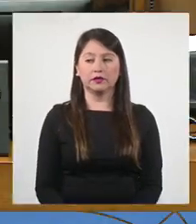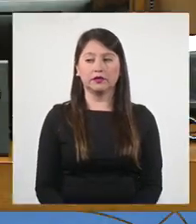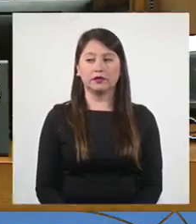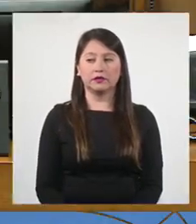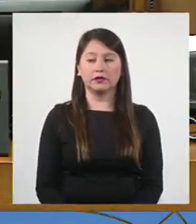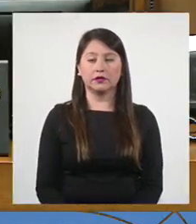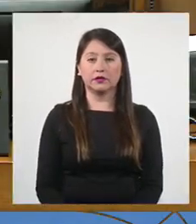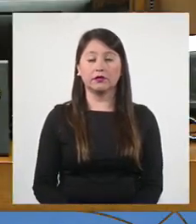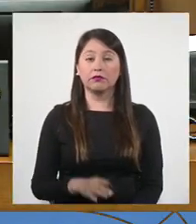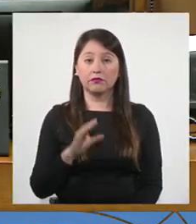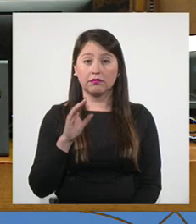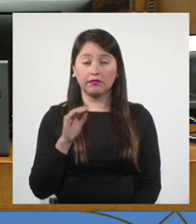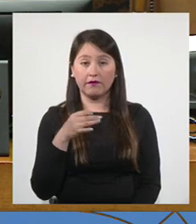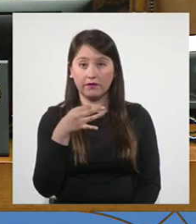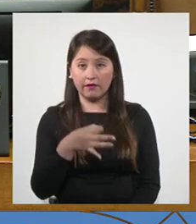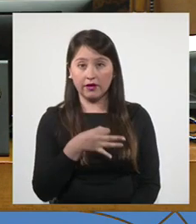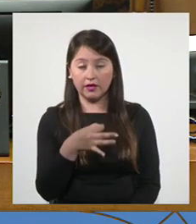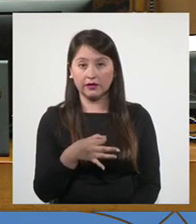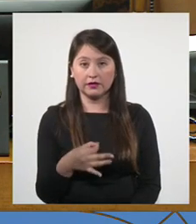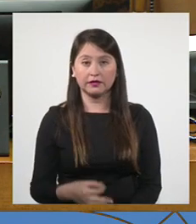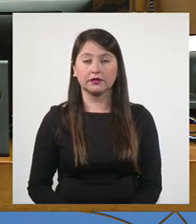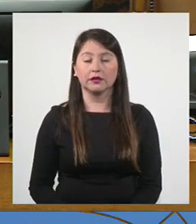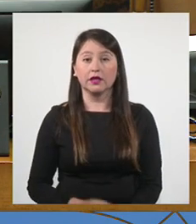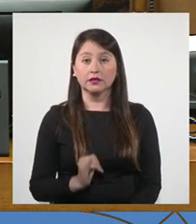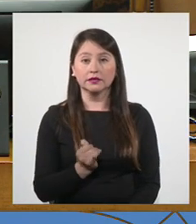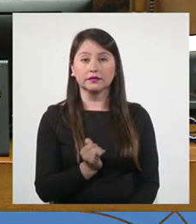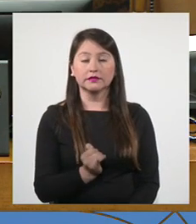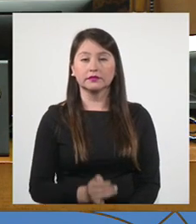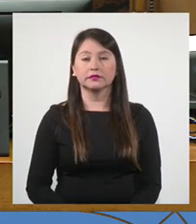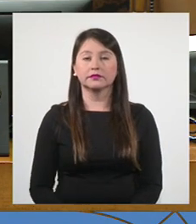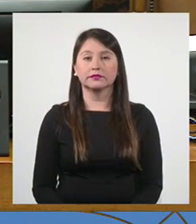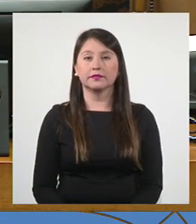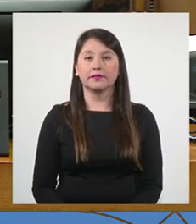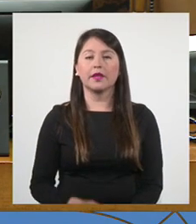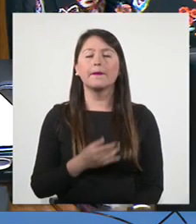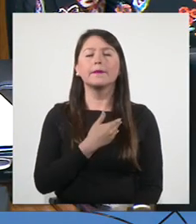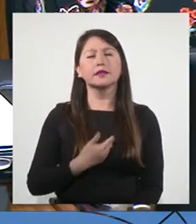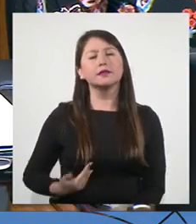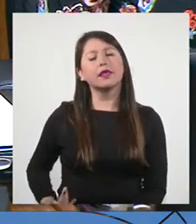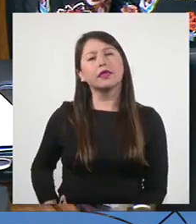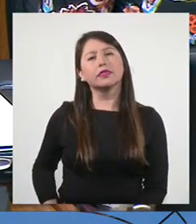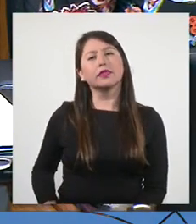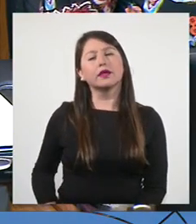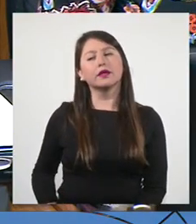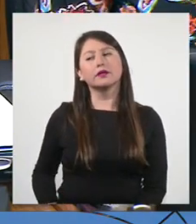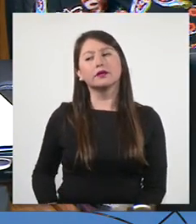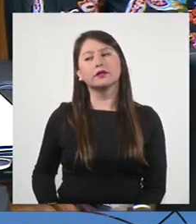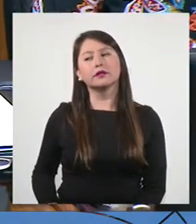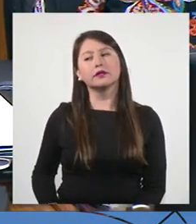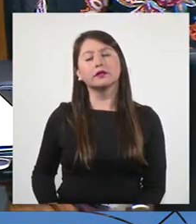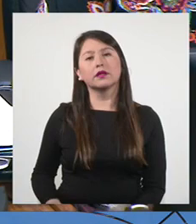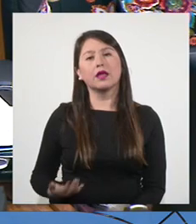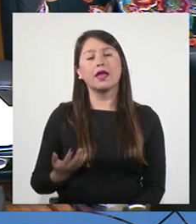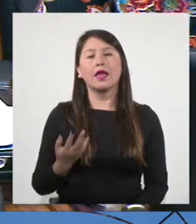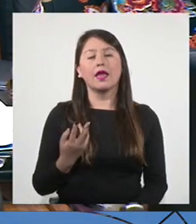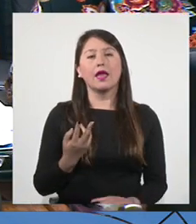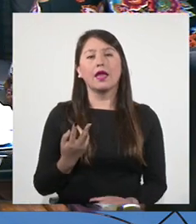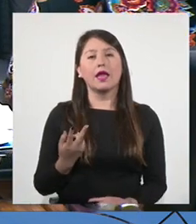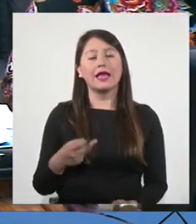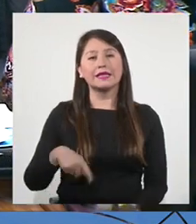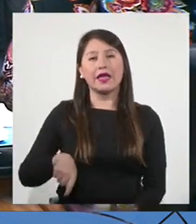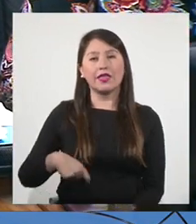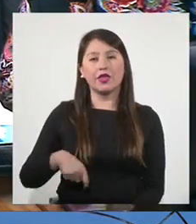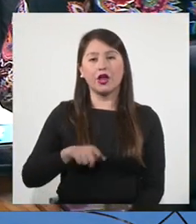¿Va a hablar? ¿Va a hablar? Sí. Presidente. A ver, el senador Juan Pablo Letelier ha